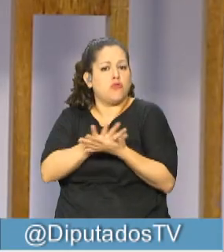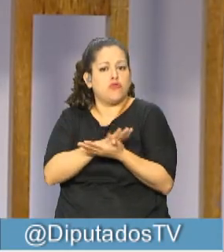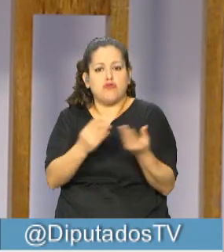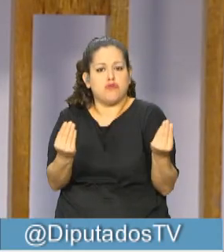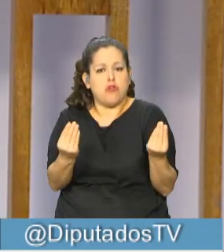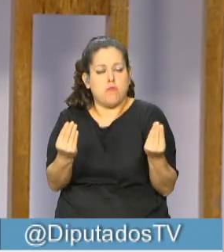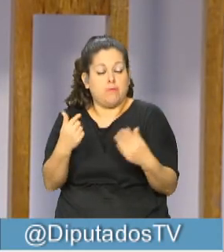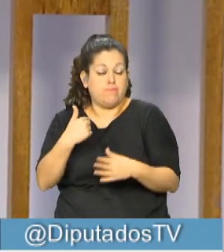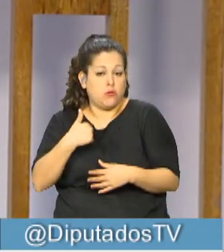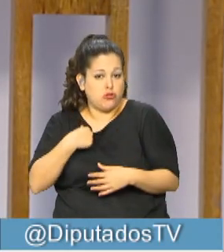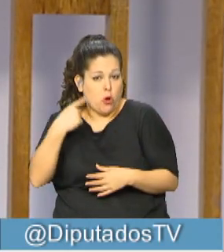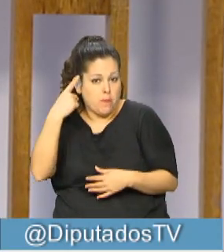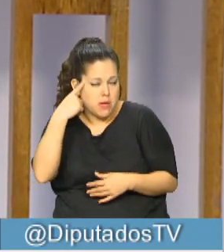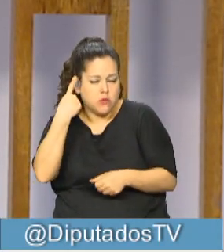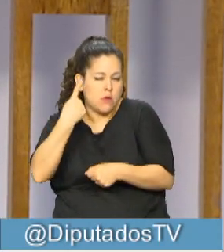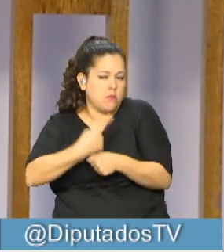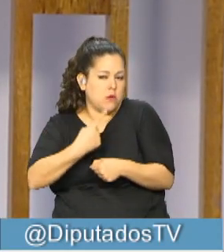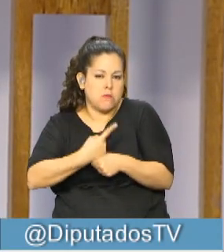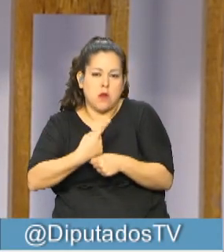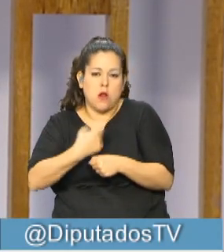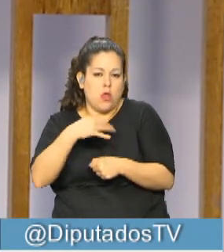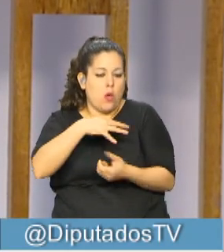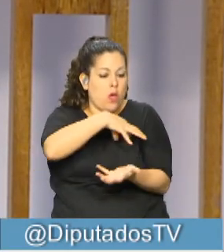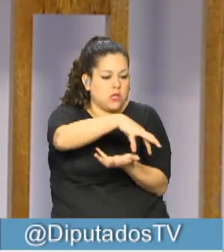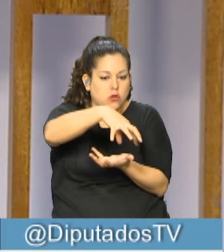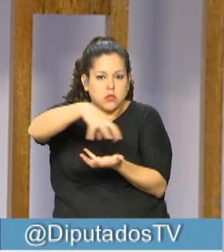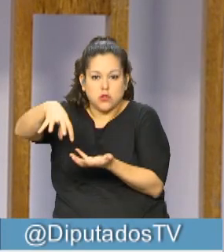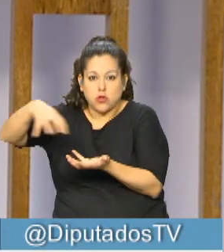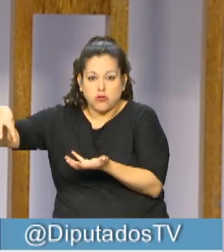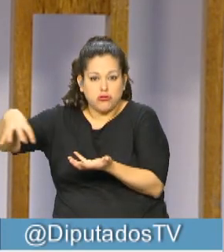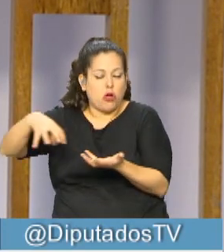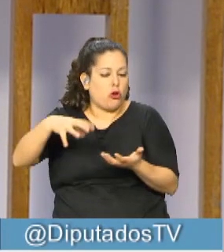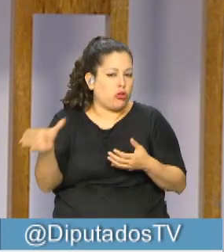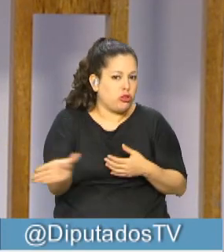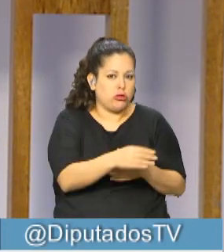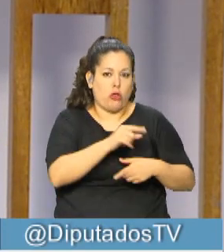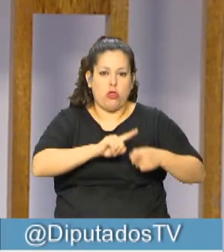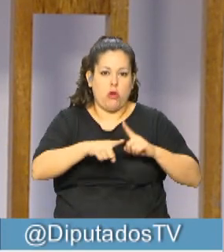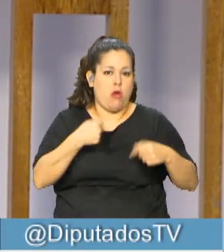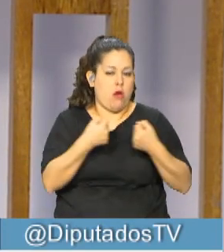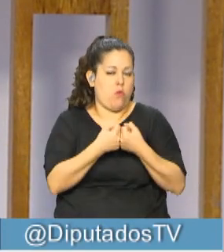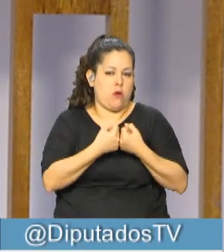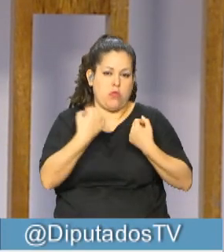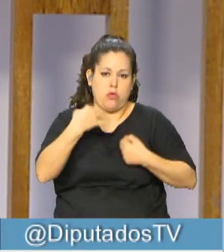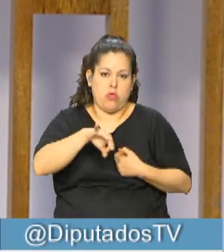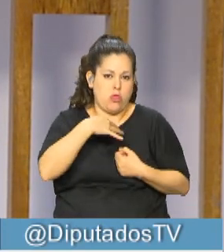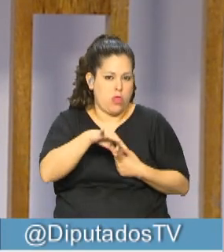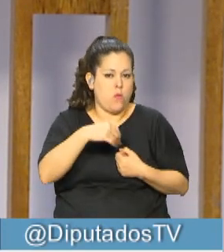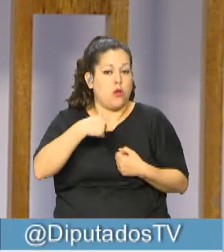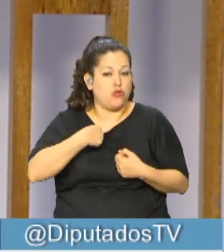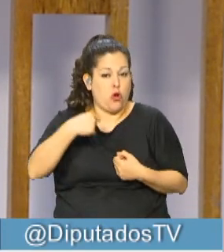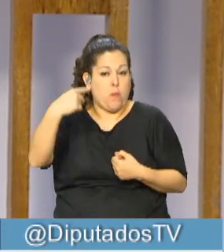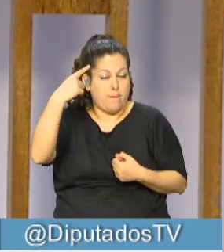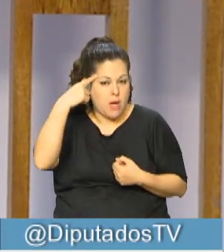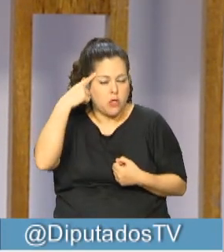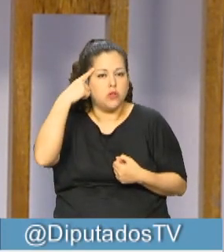que tiene que haber un gran acuerdo entre todos los sectores, porque el desafío es muy grande, es un desafío tan o